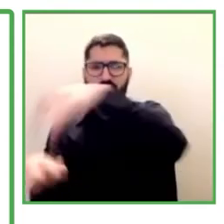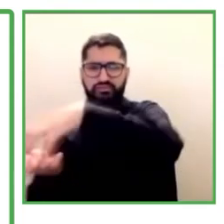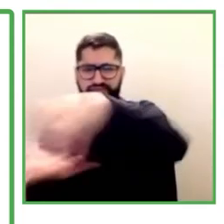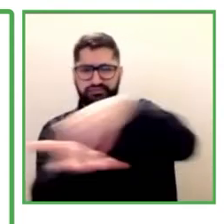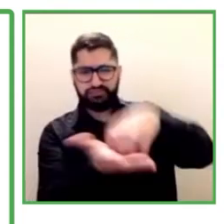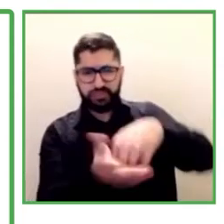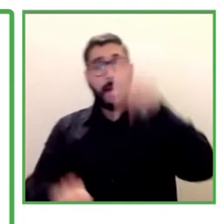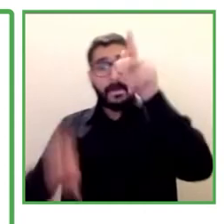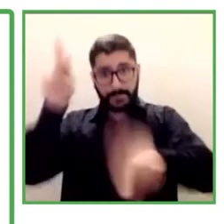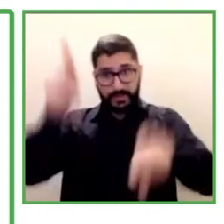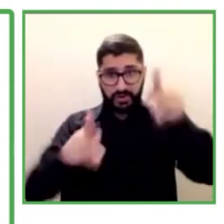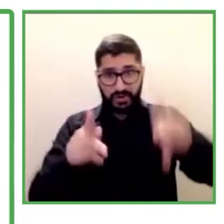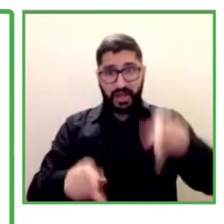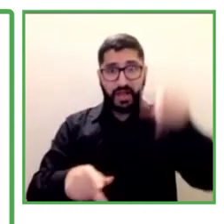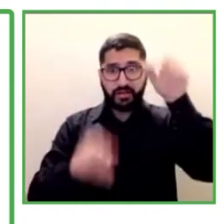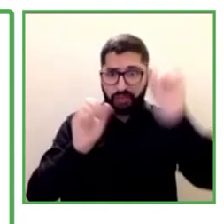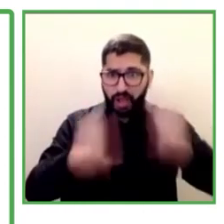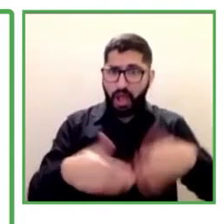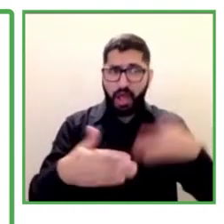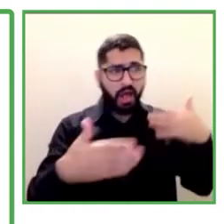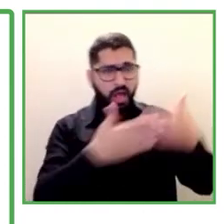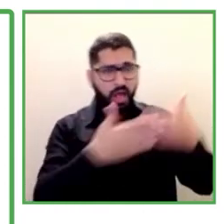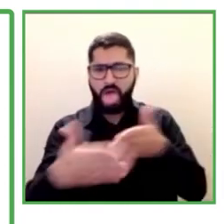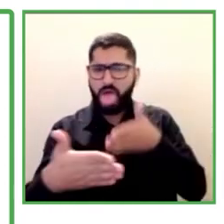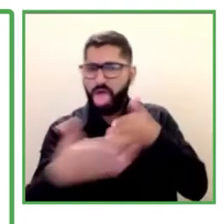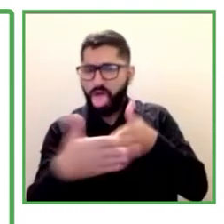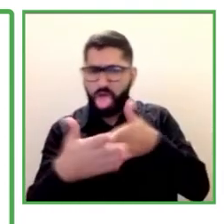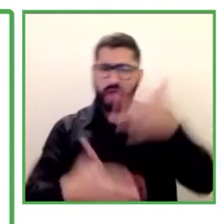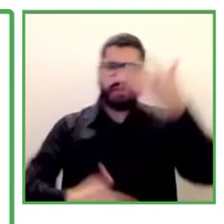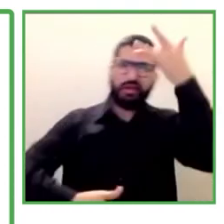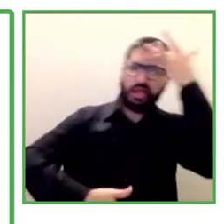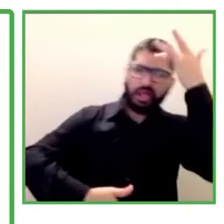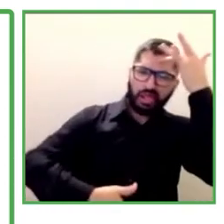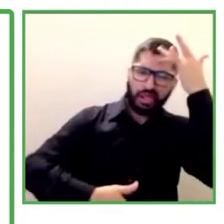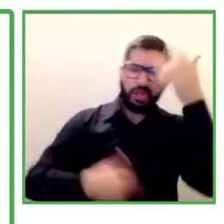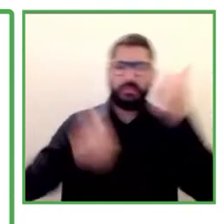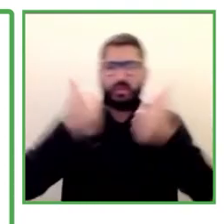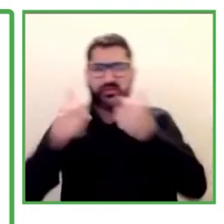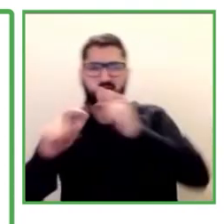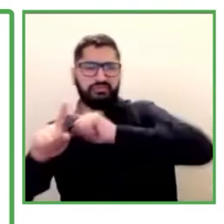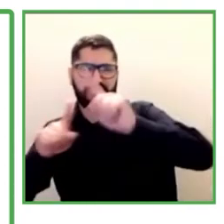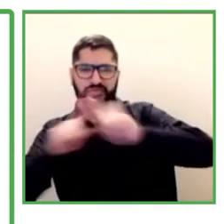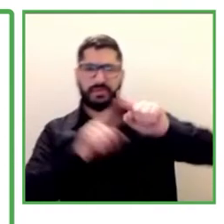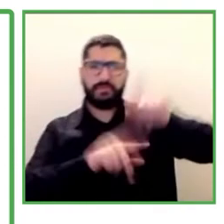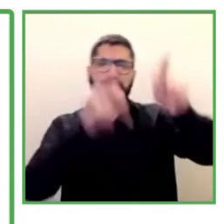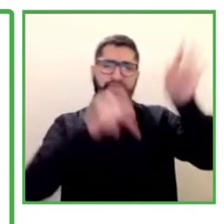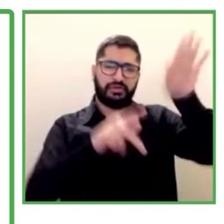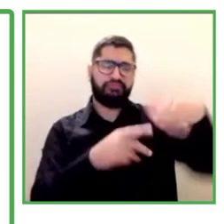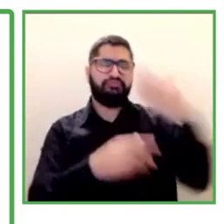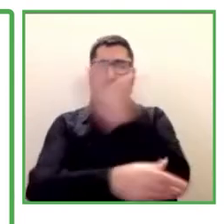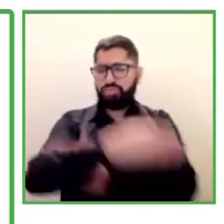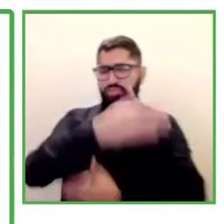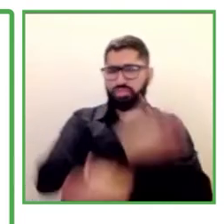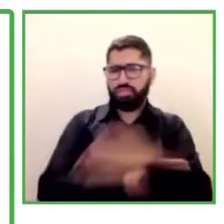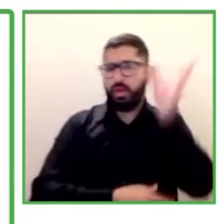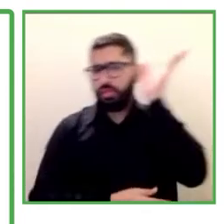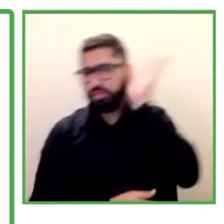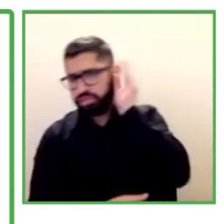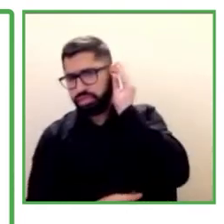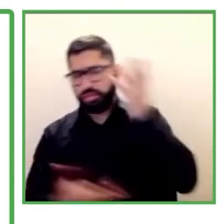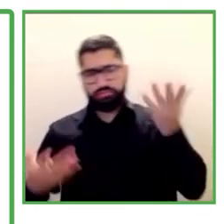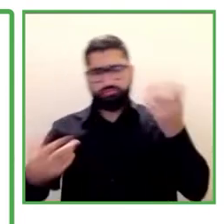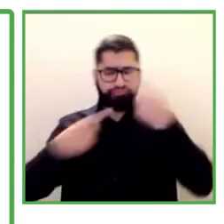enfermedad profesional y adquieren un grado de discapacidad. Como factores de éxito, yo diría que el modelo es